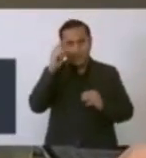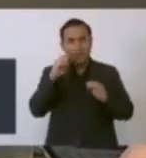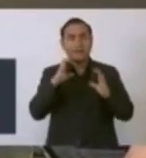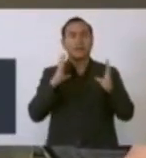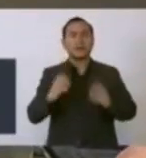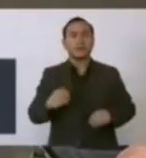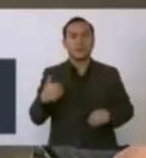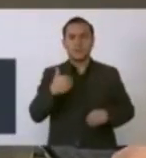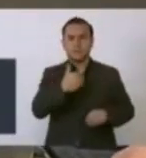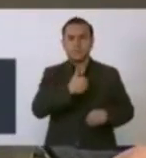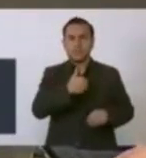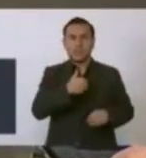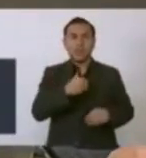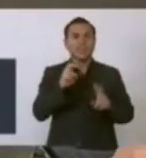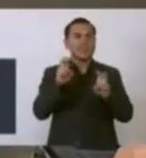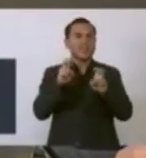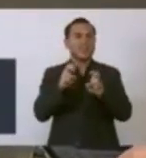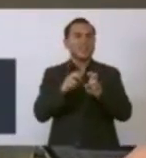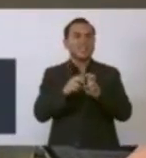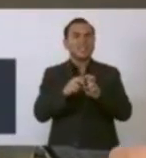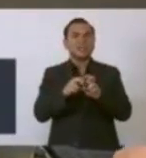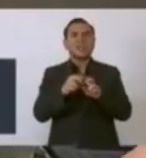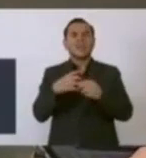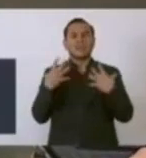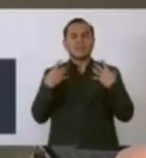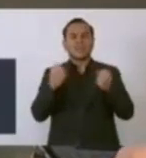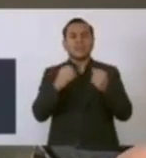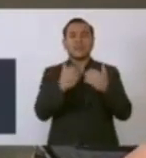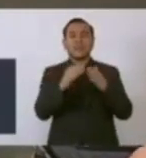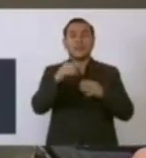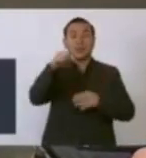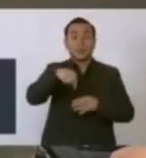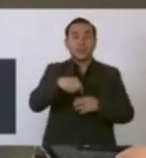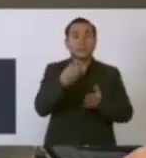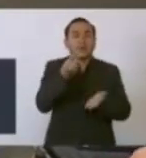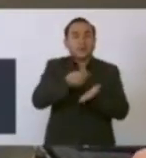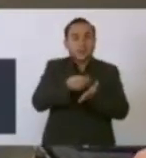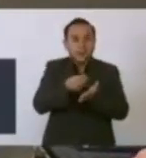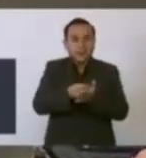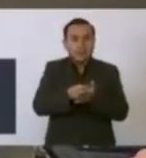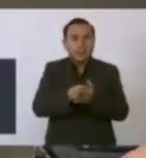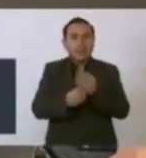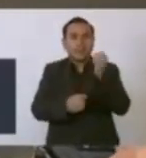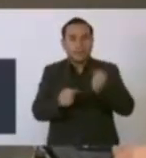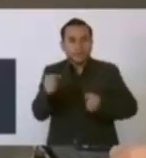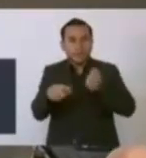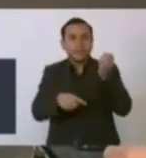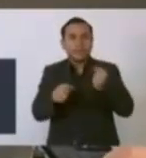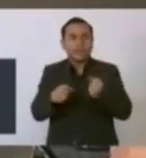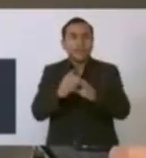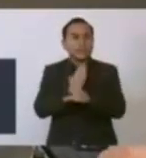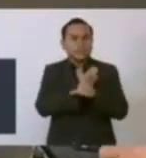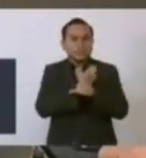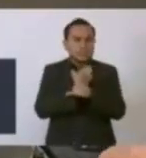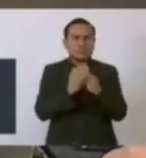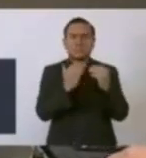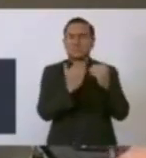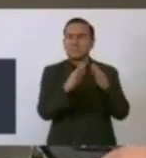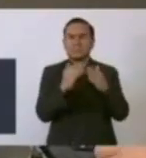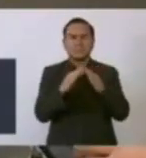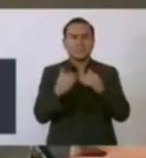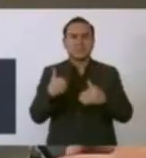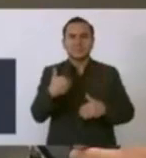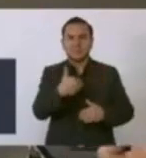tendrían que ver en un tema de salud, pero en este caso sí, como es economía, agricultura, defensa, etcétera.